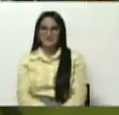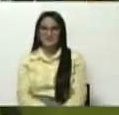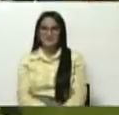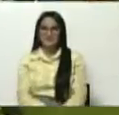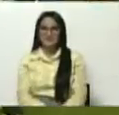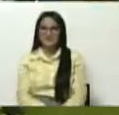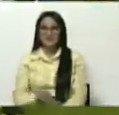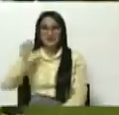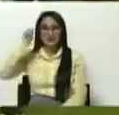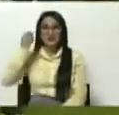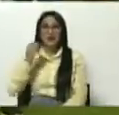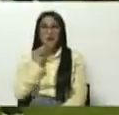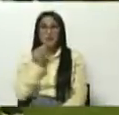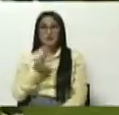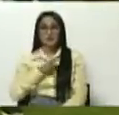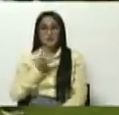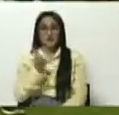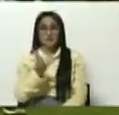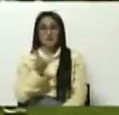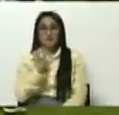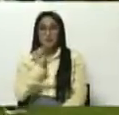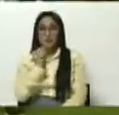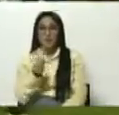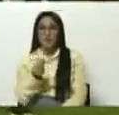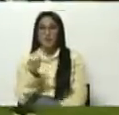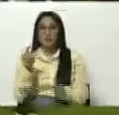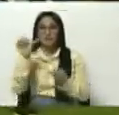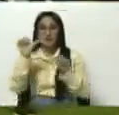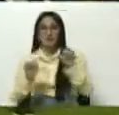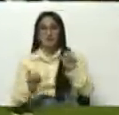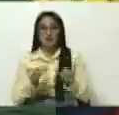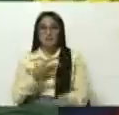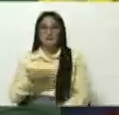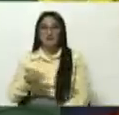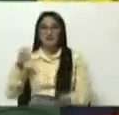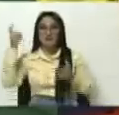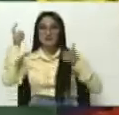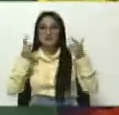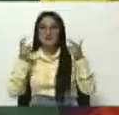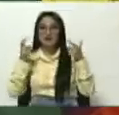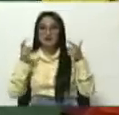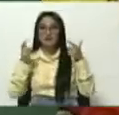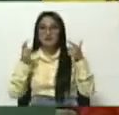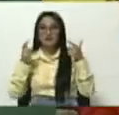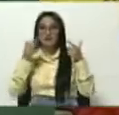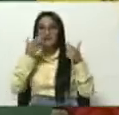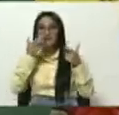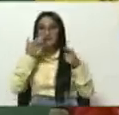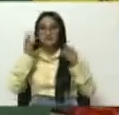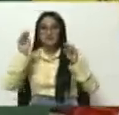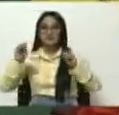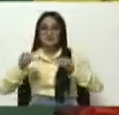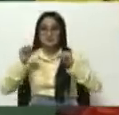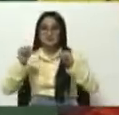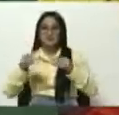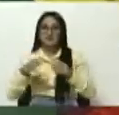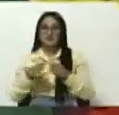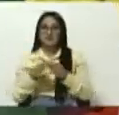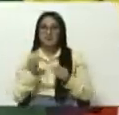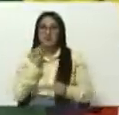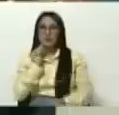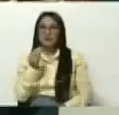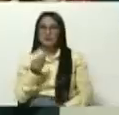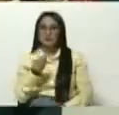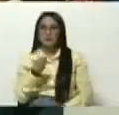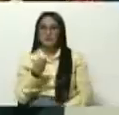Rememorar la juventud del Partido Socialista Unido de Venezuela, las palabras del comandante Hugo Chávez, quien llamaba a toda la juventud